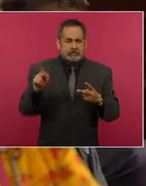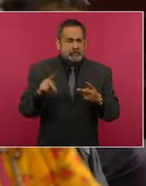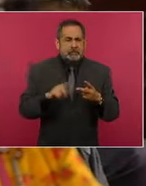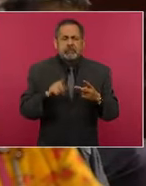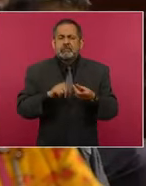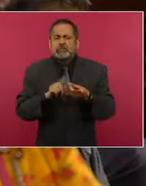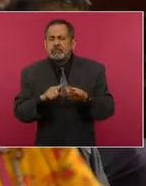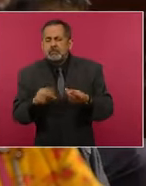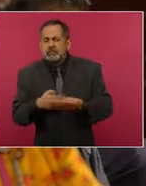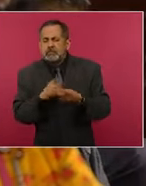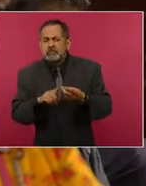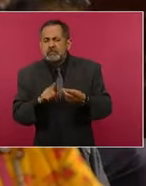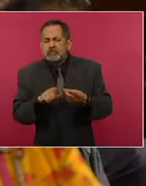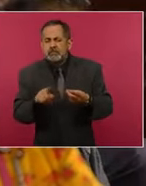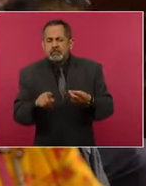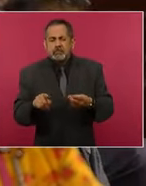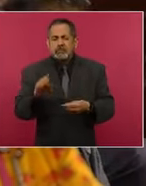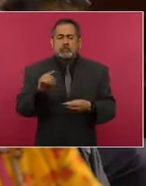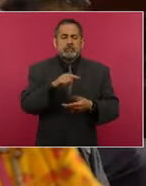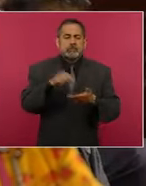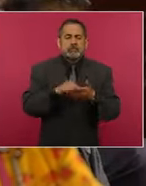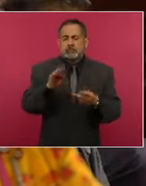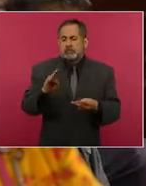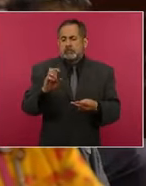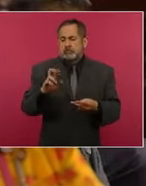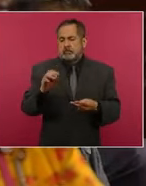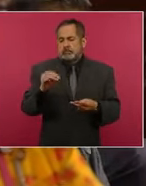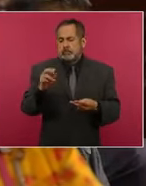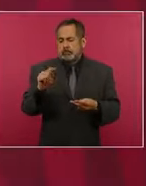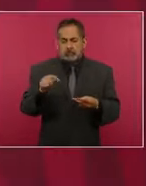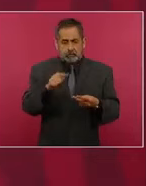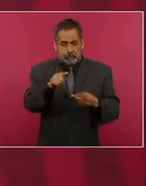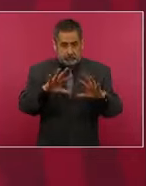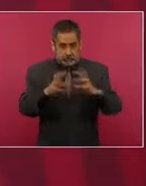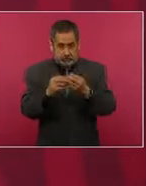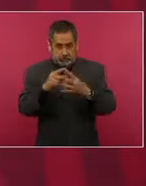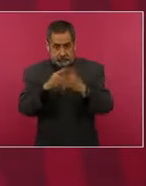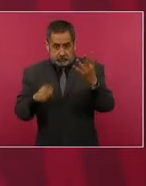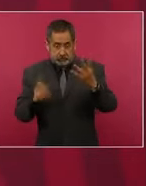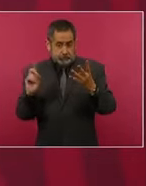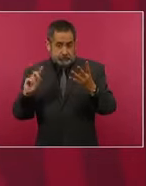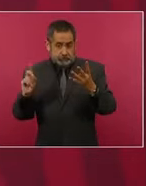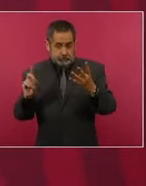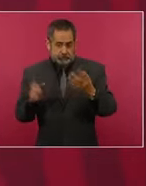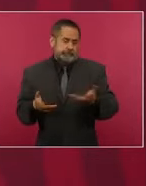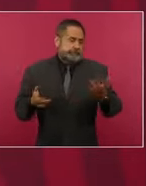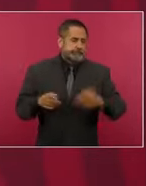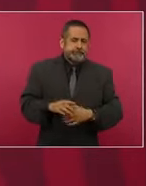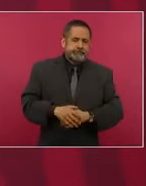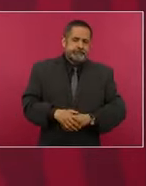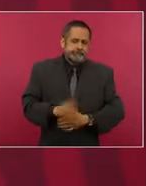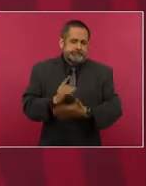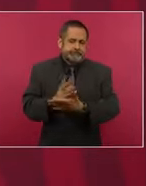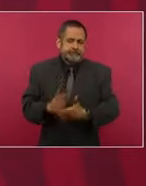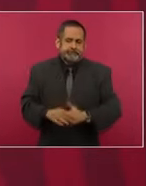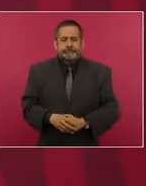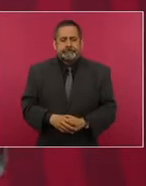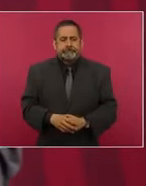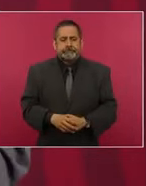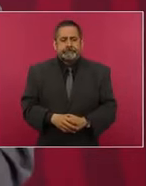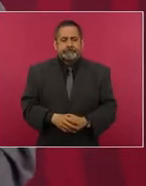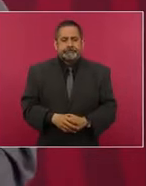dónde es? De Vermont. ¿Y los cuatro del Partido Demócrata? Sí. Sí, los cuatro son demócratas.